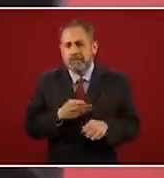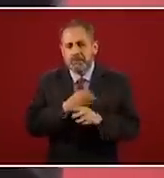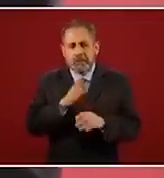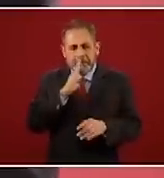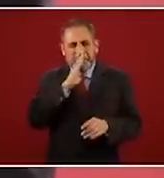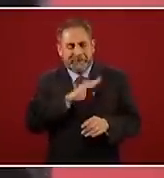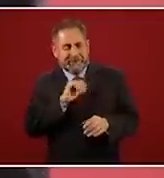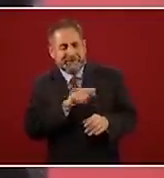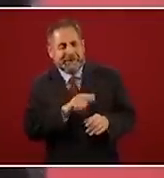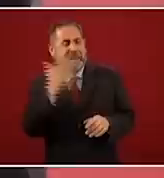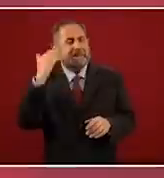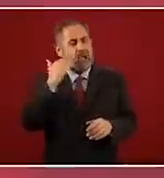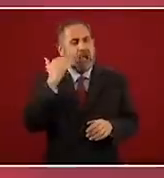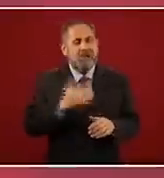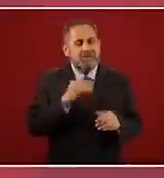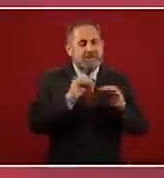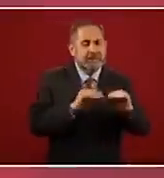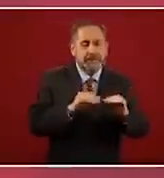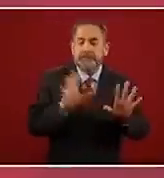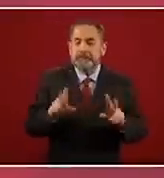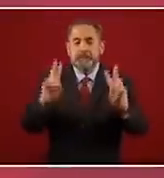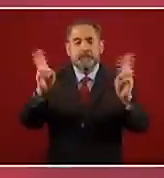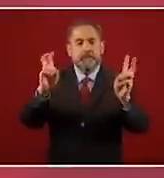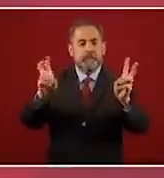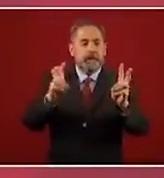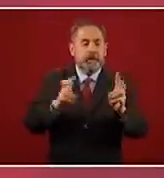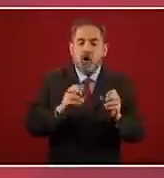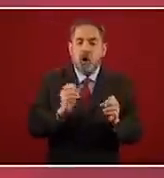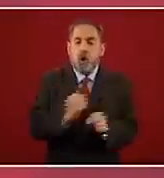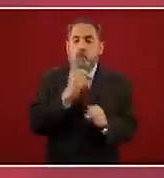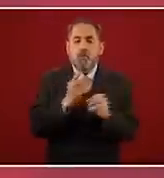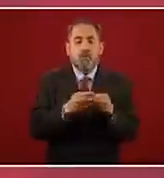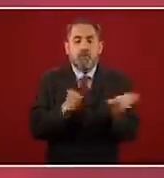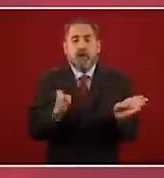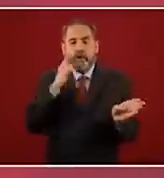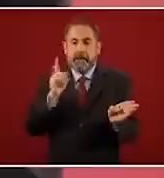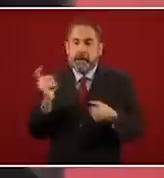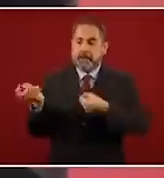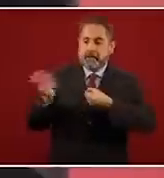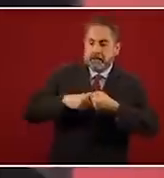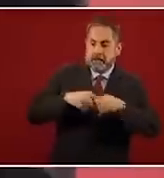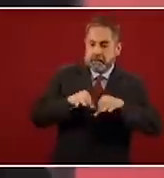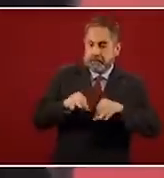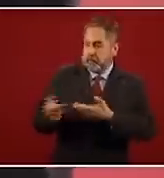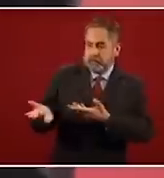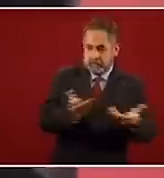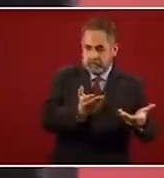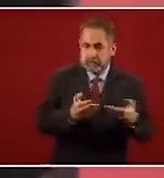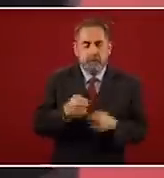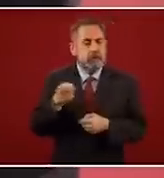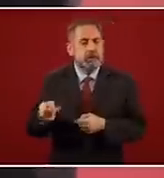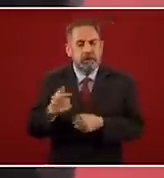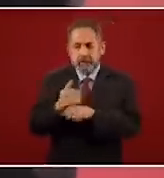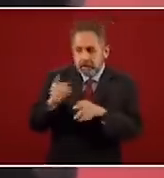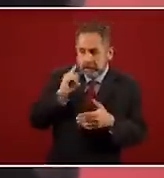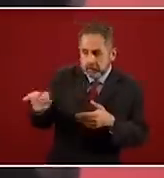mal diseñada, una bolsa de trabajo, con toda la información de los jóvenes que están formando